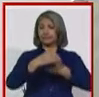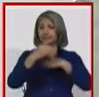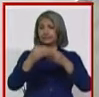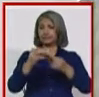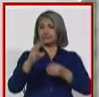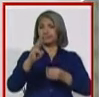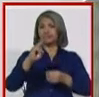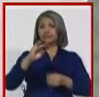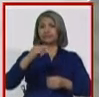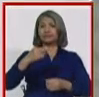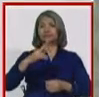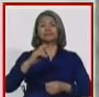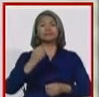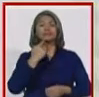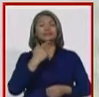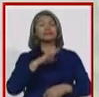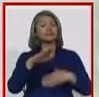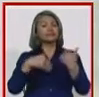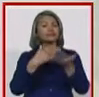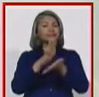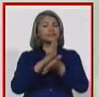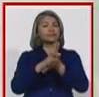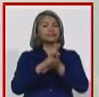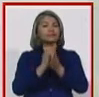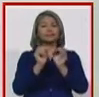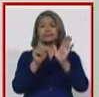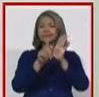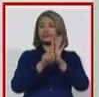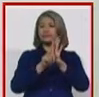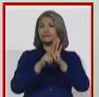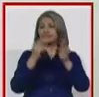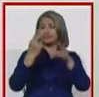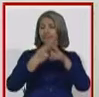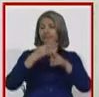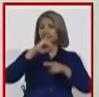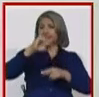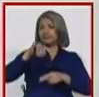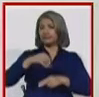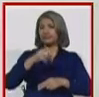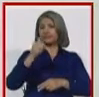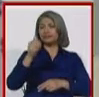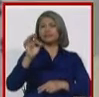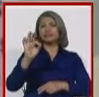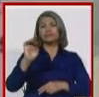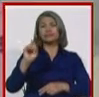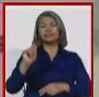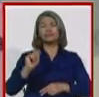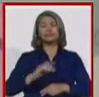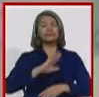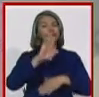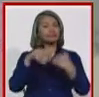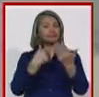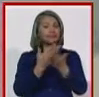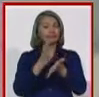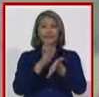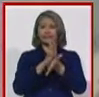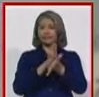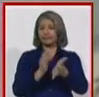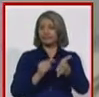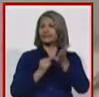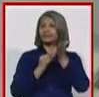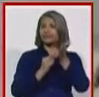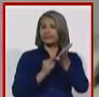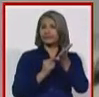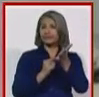migración porque en teoría se realizó todo el trámite legal a nombre del señor hafed exactamente no todos los documentos que